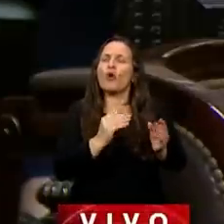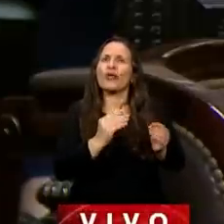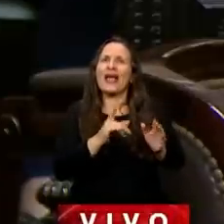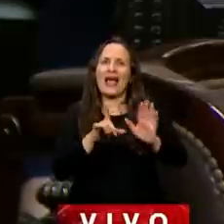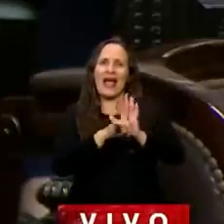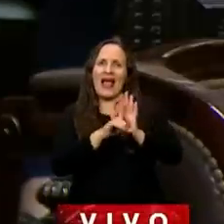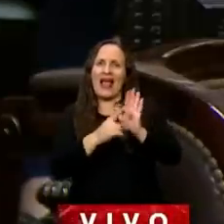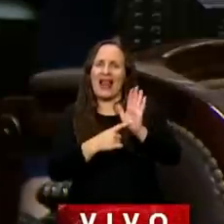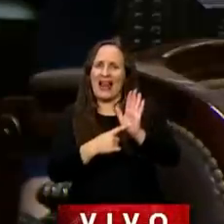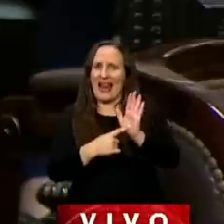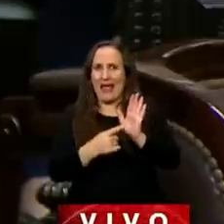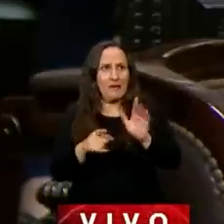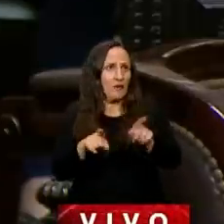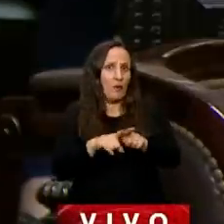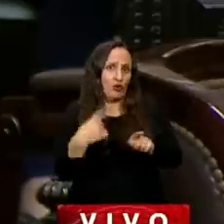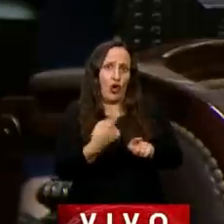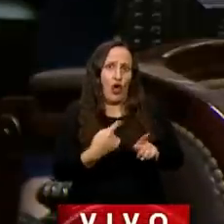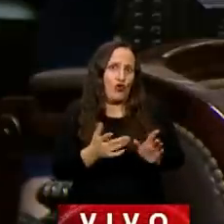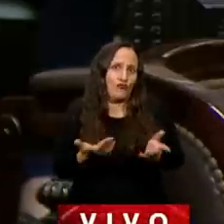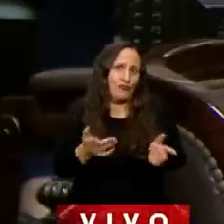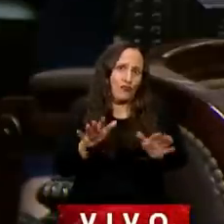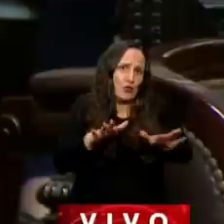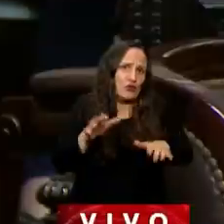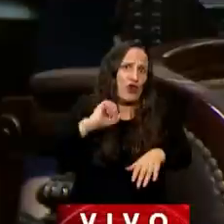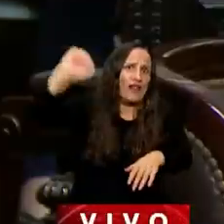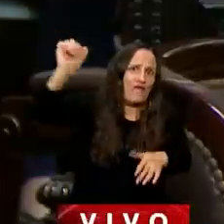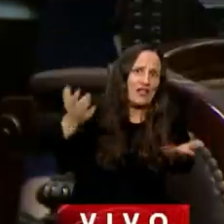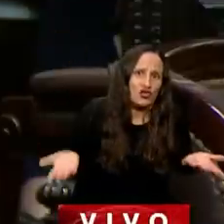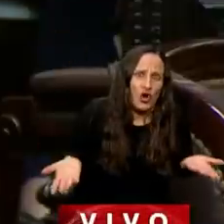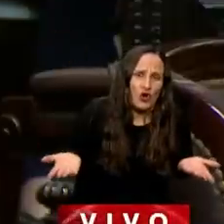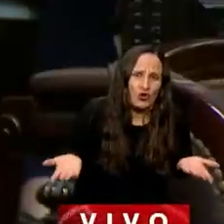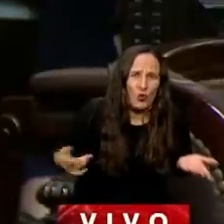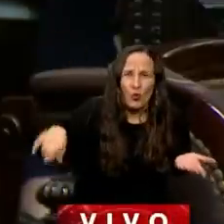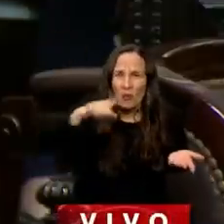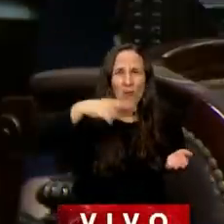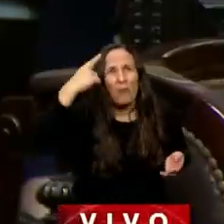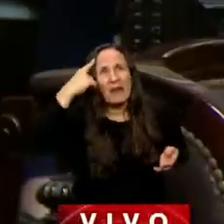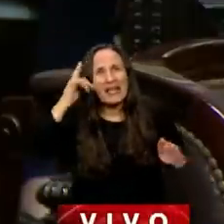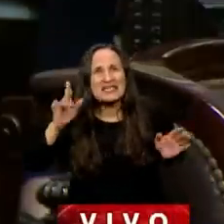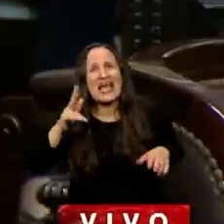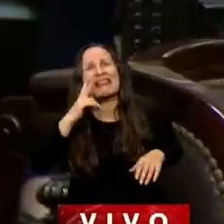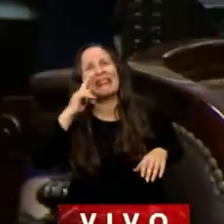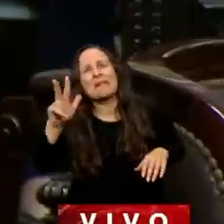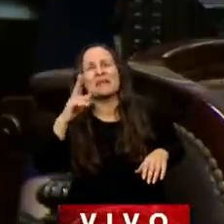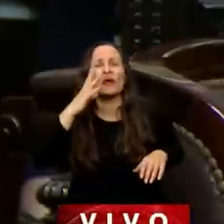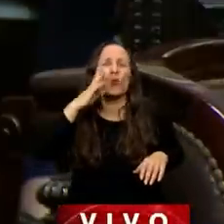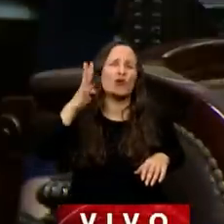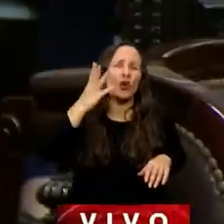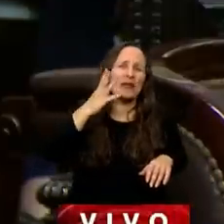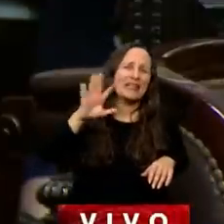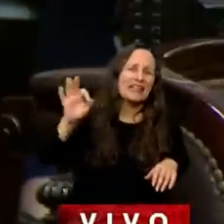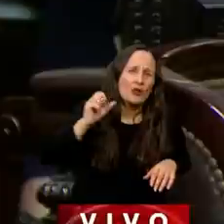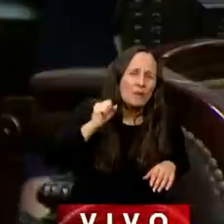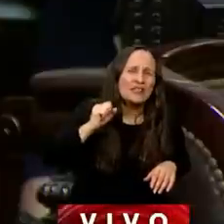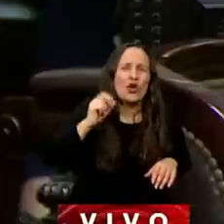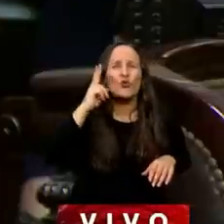ley el programa con la inflación que vive la Argentina. O alguien puede creer seriamente que 3.000, 4.500 pesos, 9.000